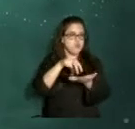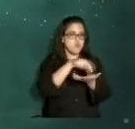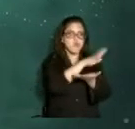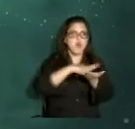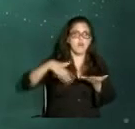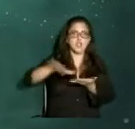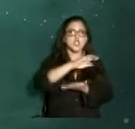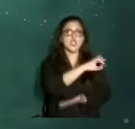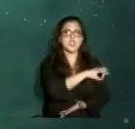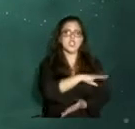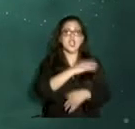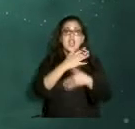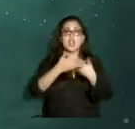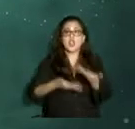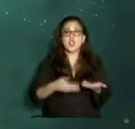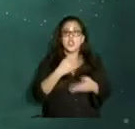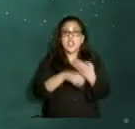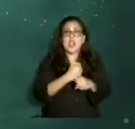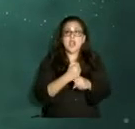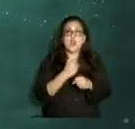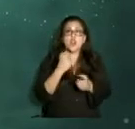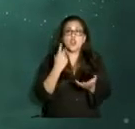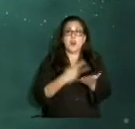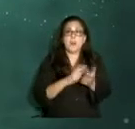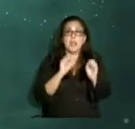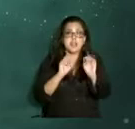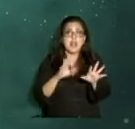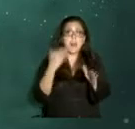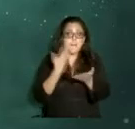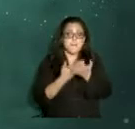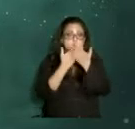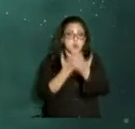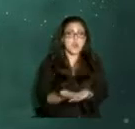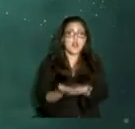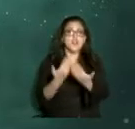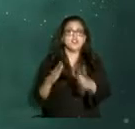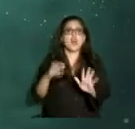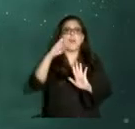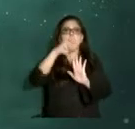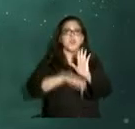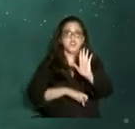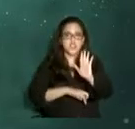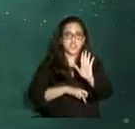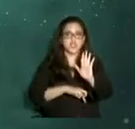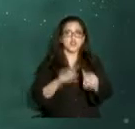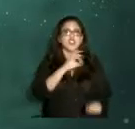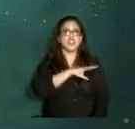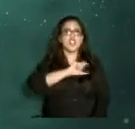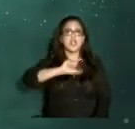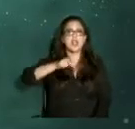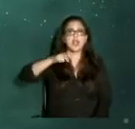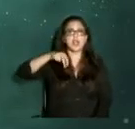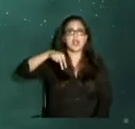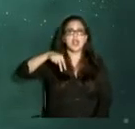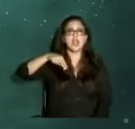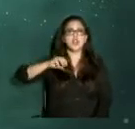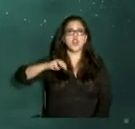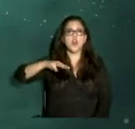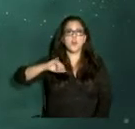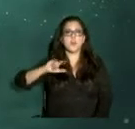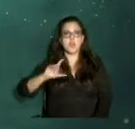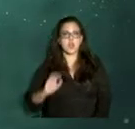año 2010 postulamos y empezó este proyecto Chile Genómico el año 2012, que está